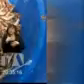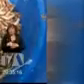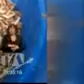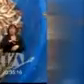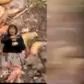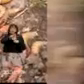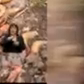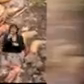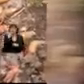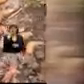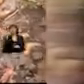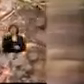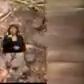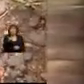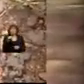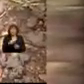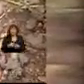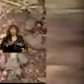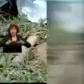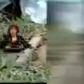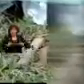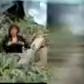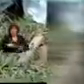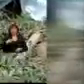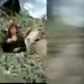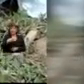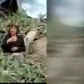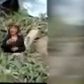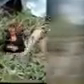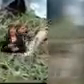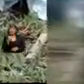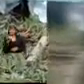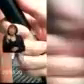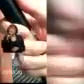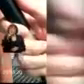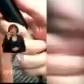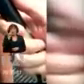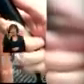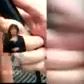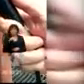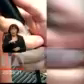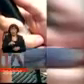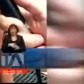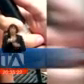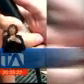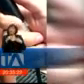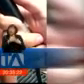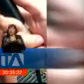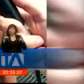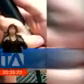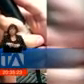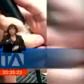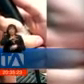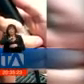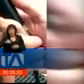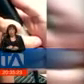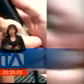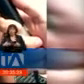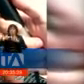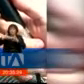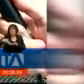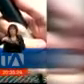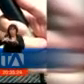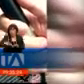libras de camarón valoradas en 30 mil dólares. Y no solo eso. Se llevaron unas lanchas, unos motores y unos generadores